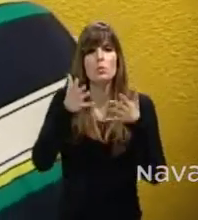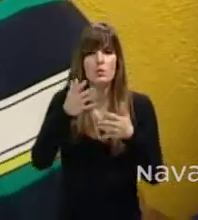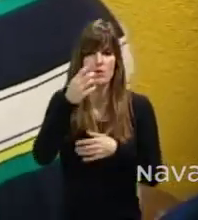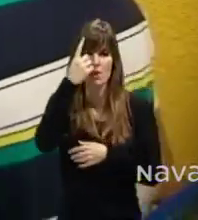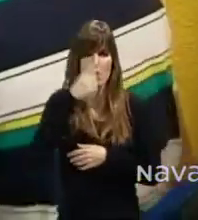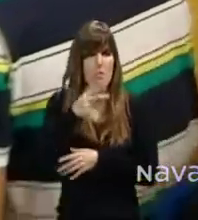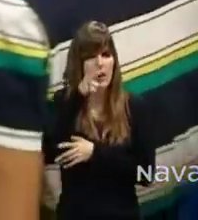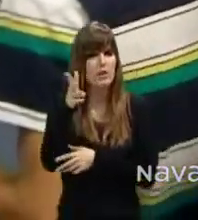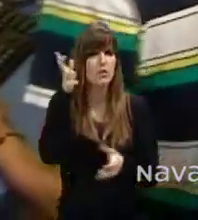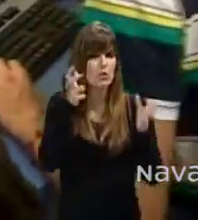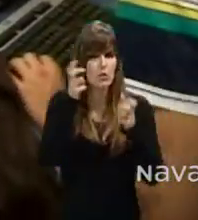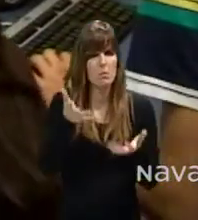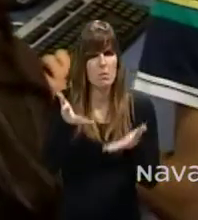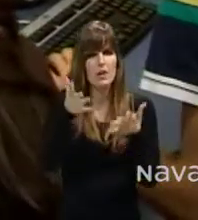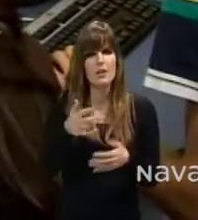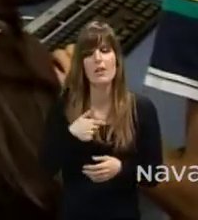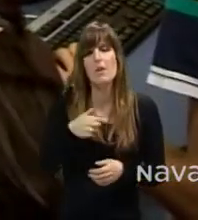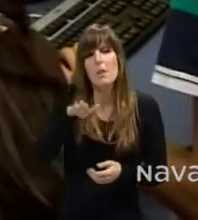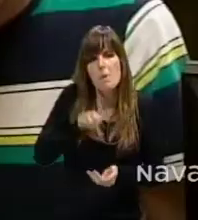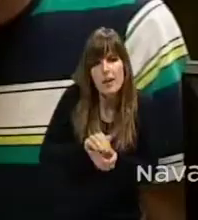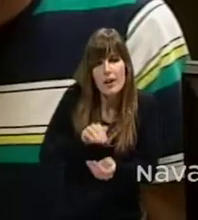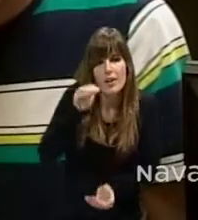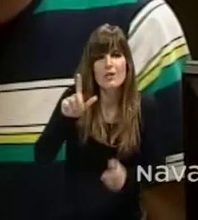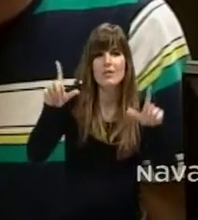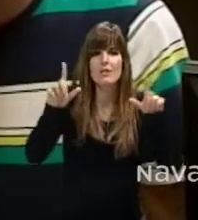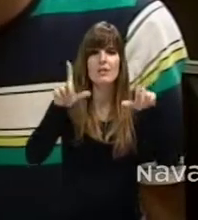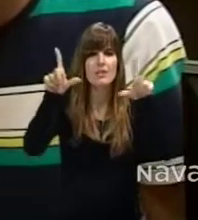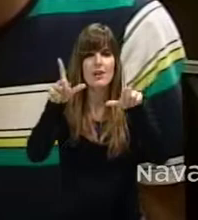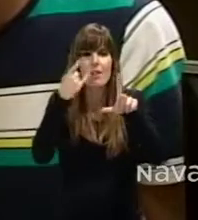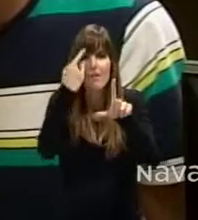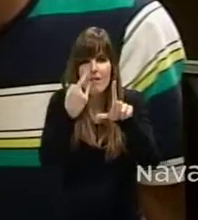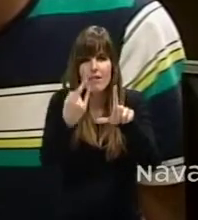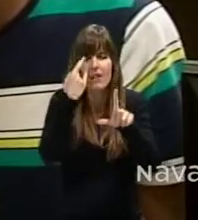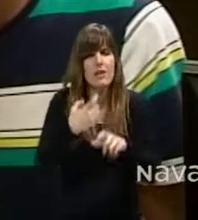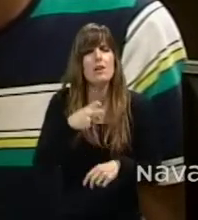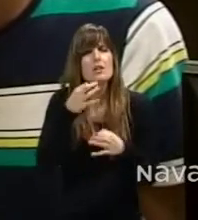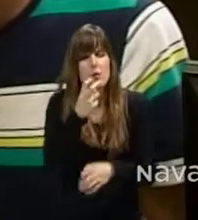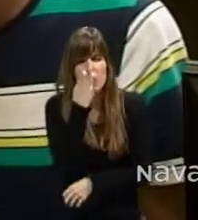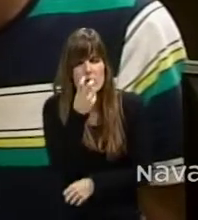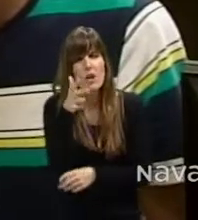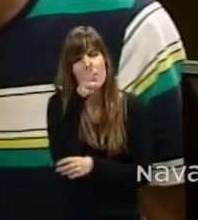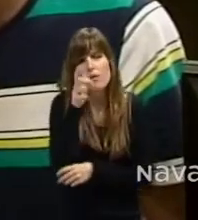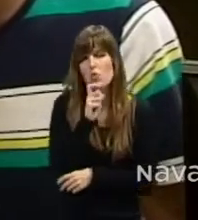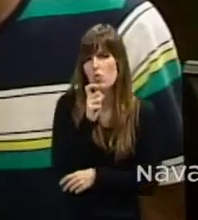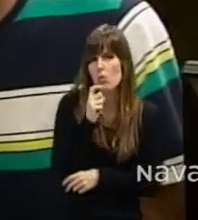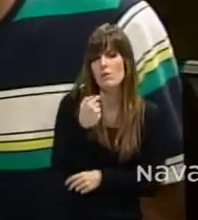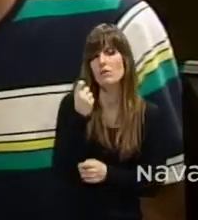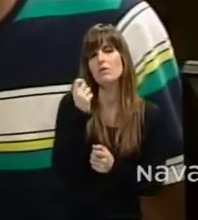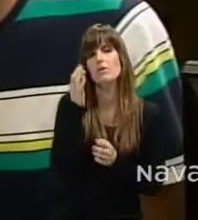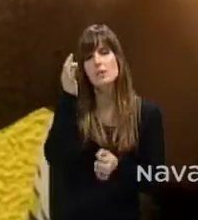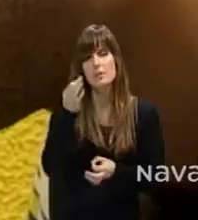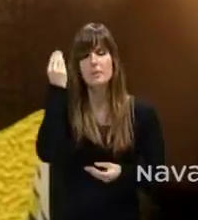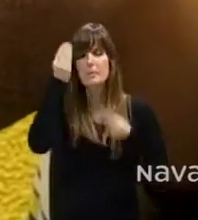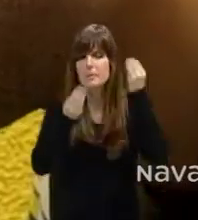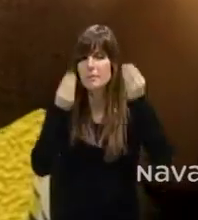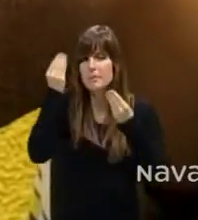desde que era muy pequeño, he estado pegado a la tele y siempre he tenido muchísima, muchísima curiosidad y me llama muchísimo la atención, pues el mundo,